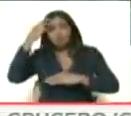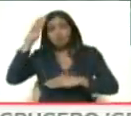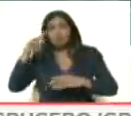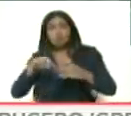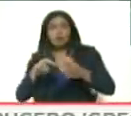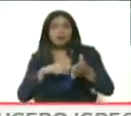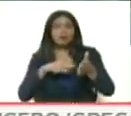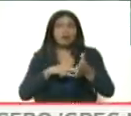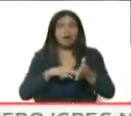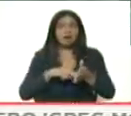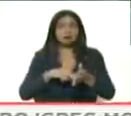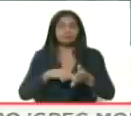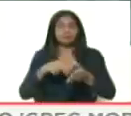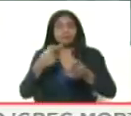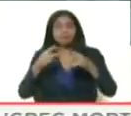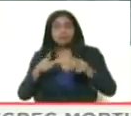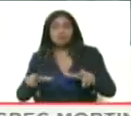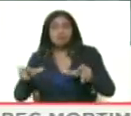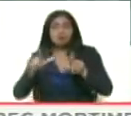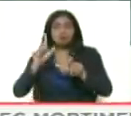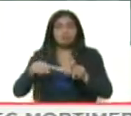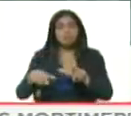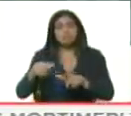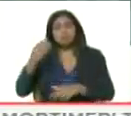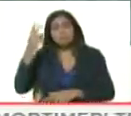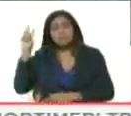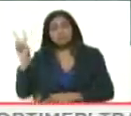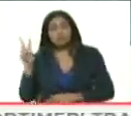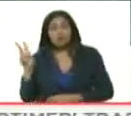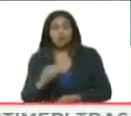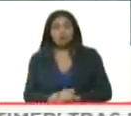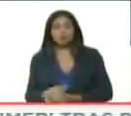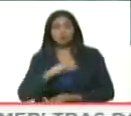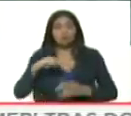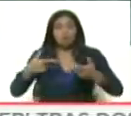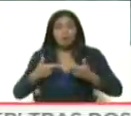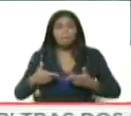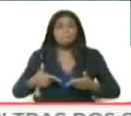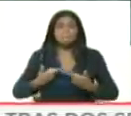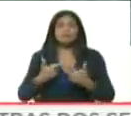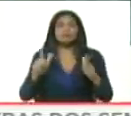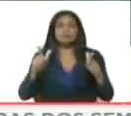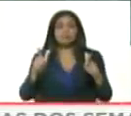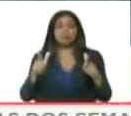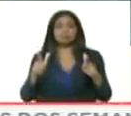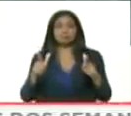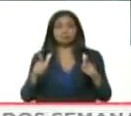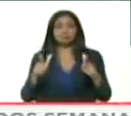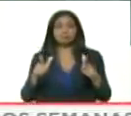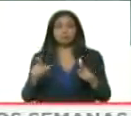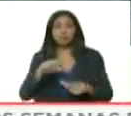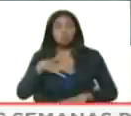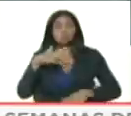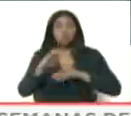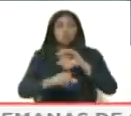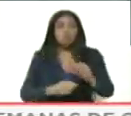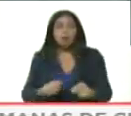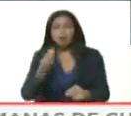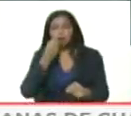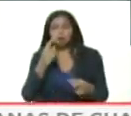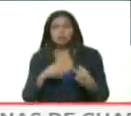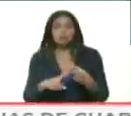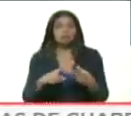Irán, contra Siria, contra Venezuela, que nos permita acceder a medicamentos, a